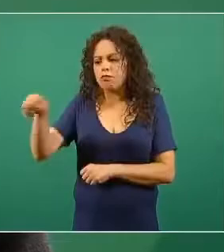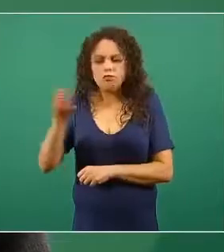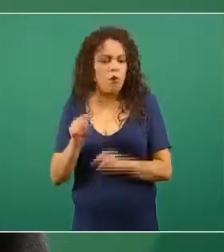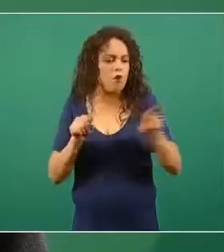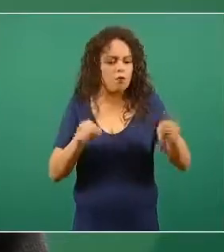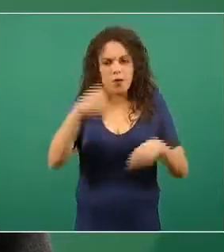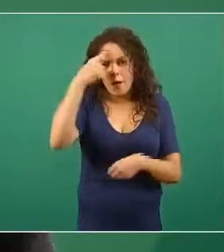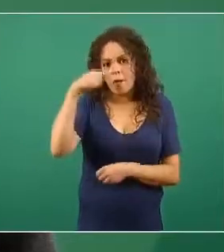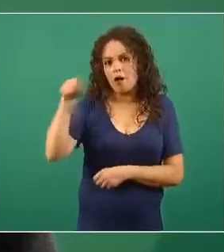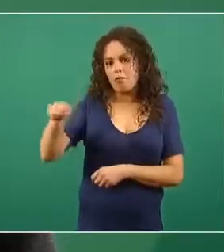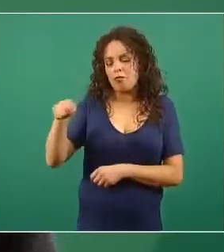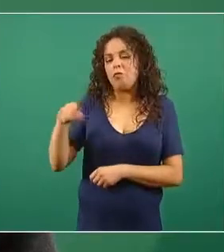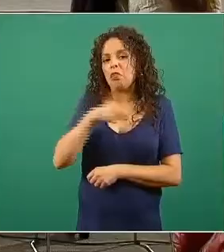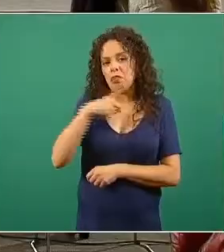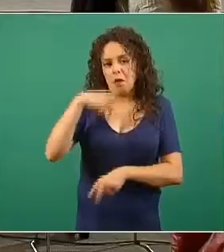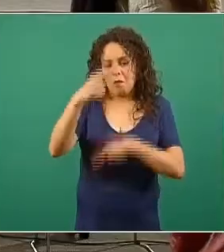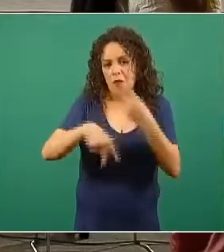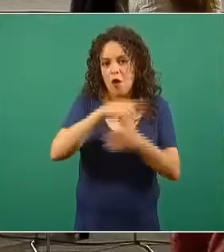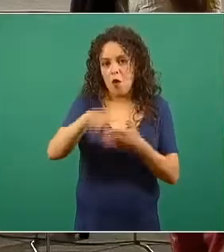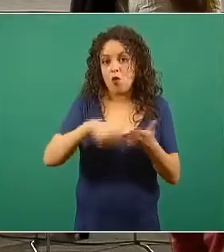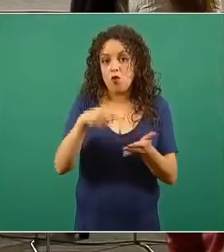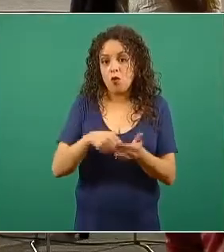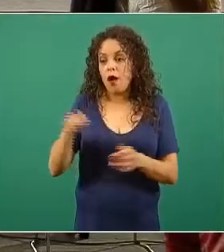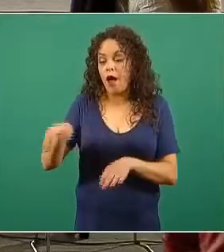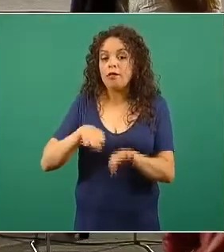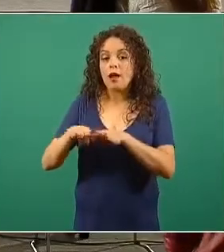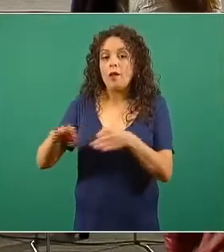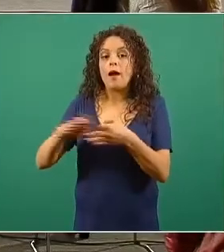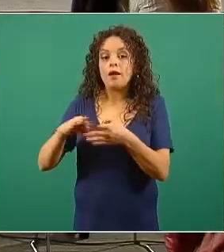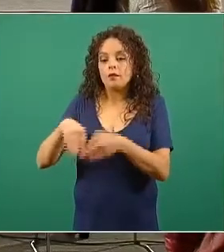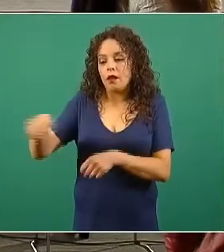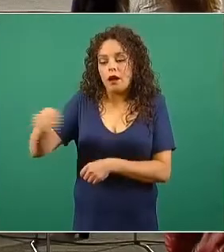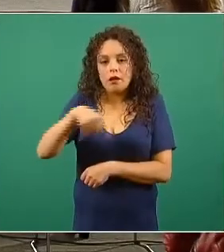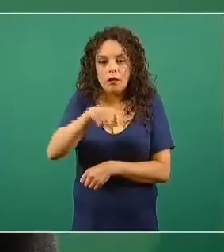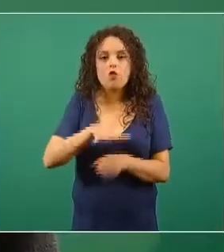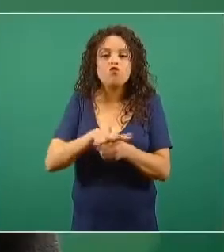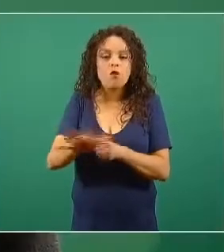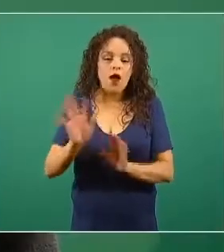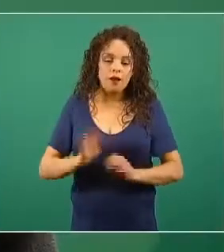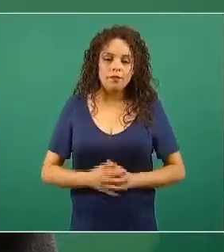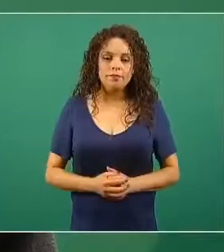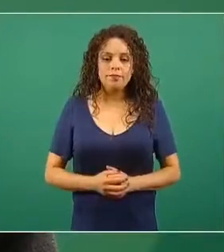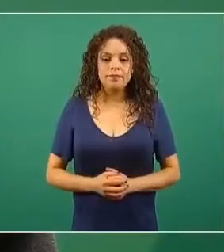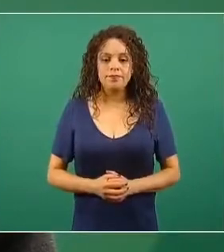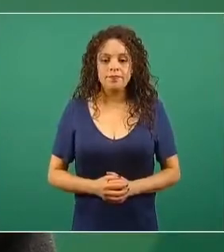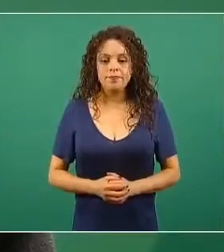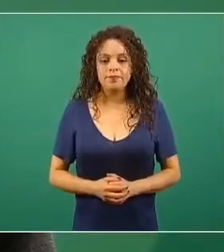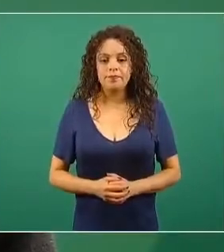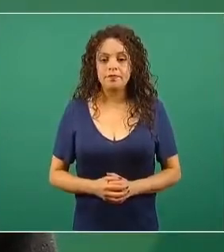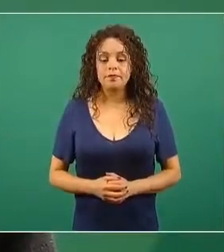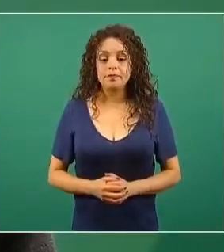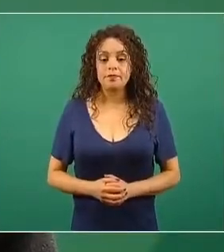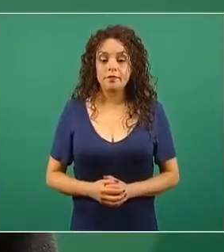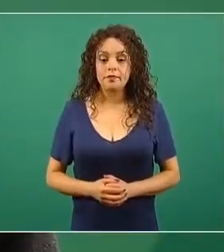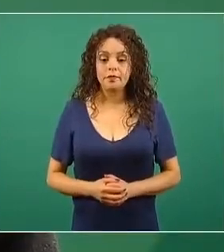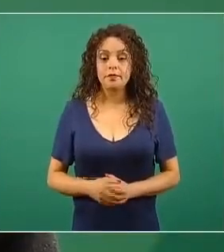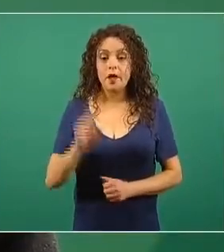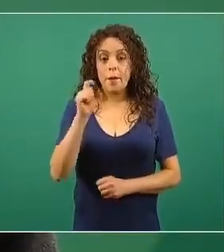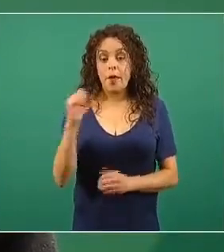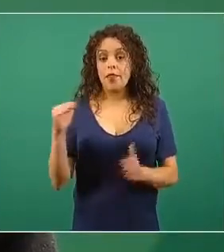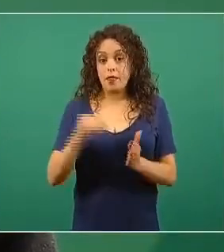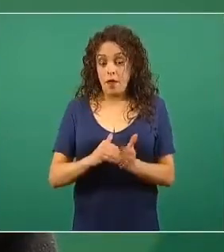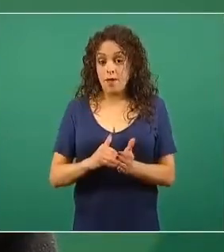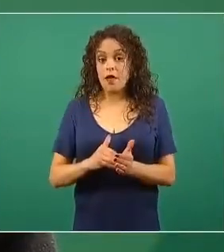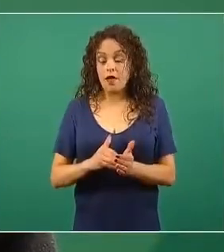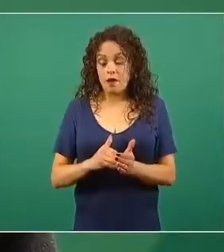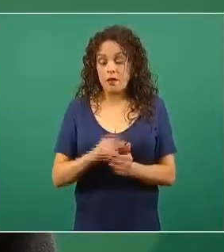le corresponderían por el lugar en el que trabaja, ¿no? Entonces, precisamente fueron 20,000 dosis las que se